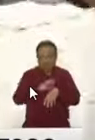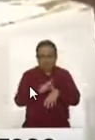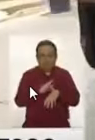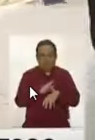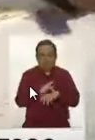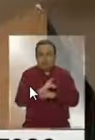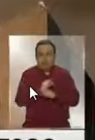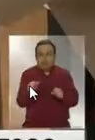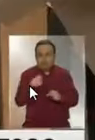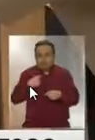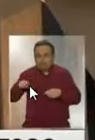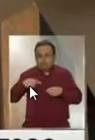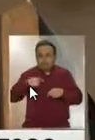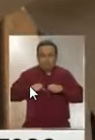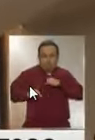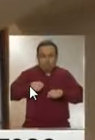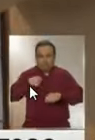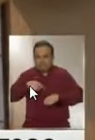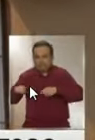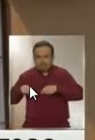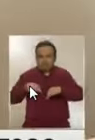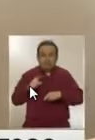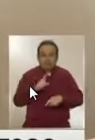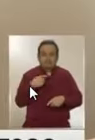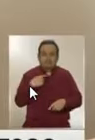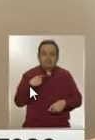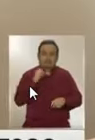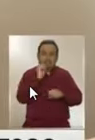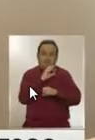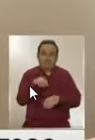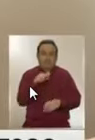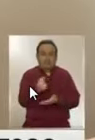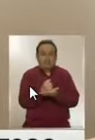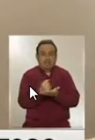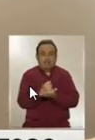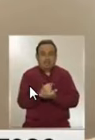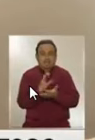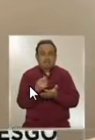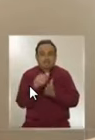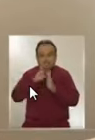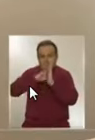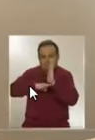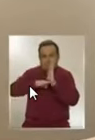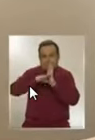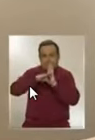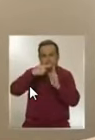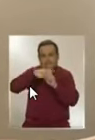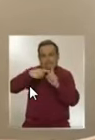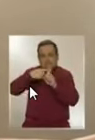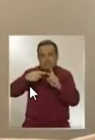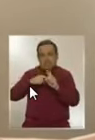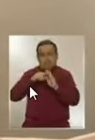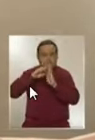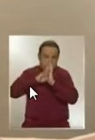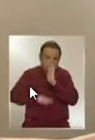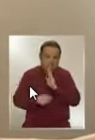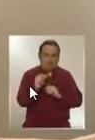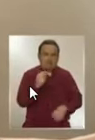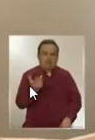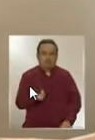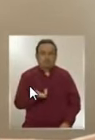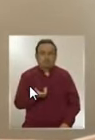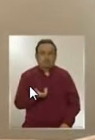que no se puedan trasladar para adquirir sus medicamentos. Estos remedios salen a mitad de precio o a un tercio, a veces mucho más barato,